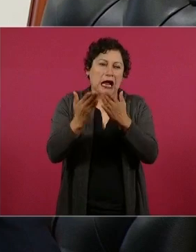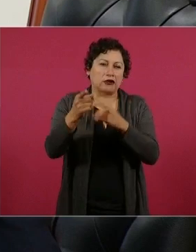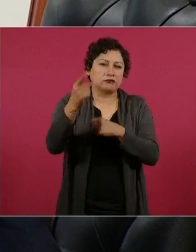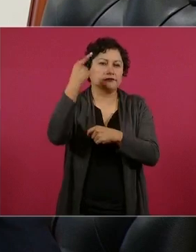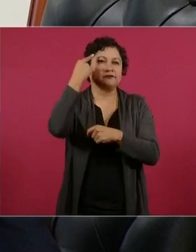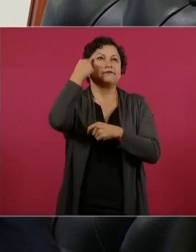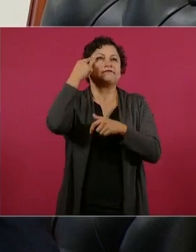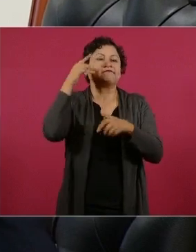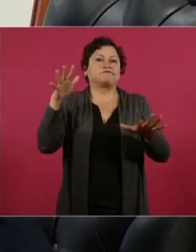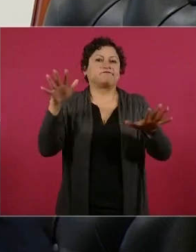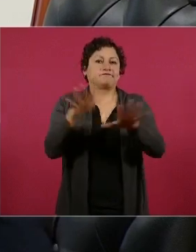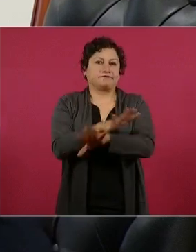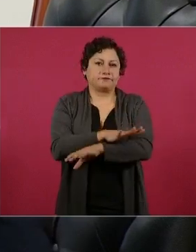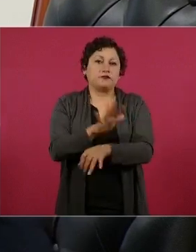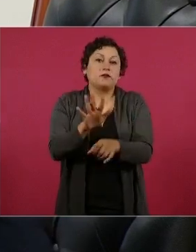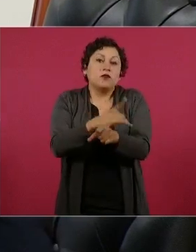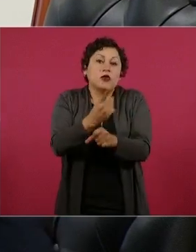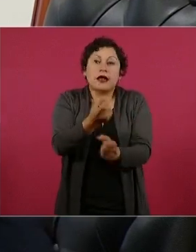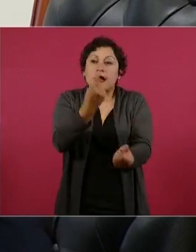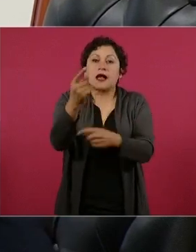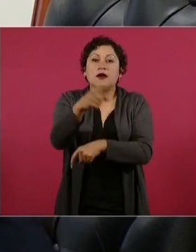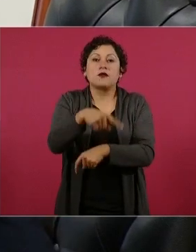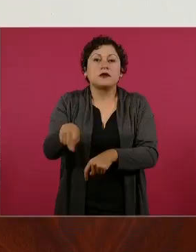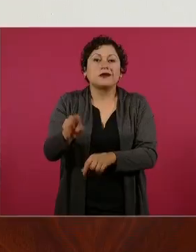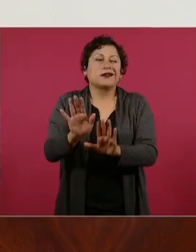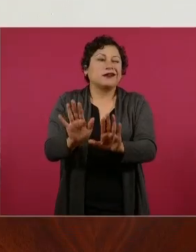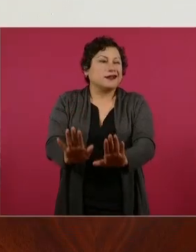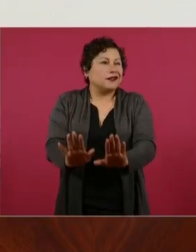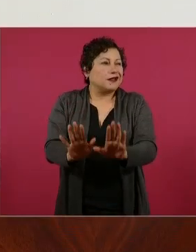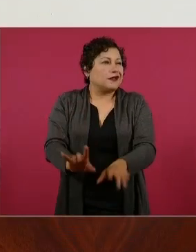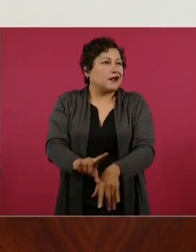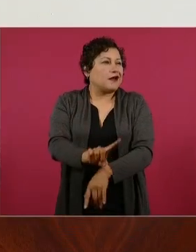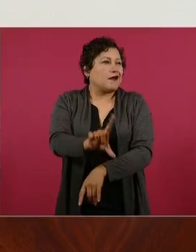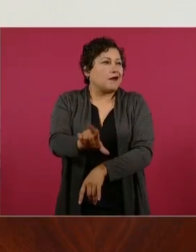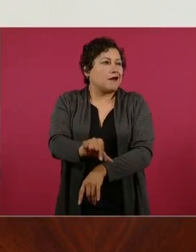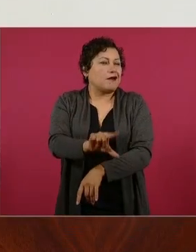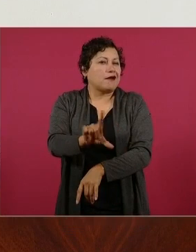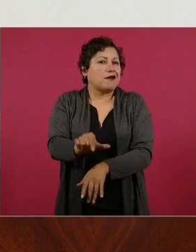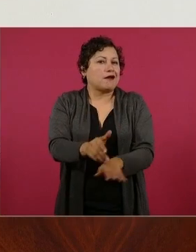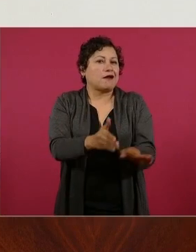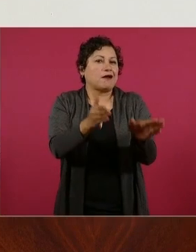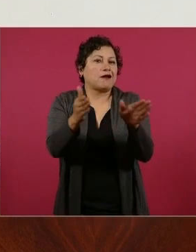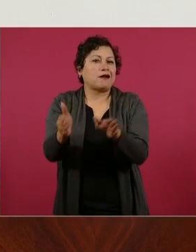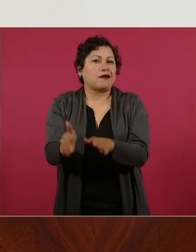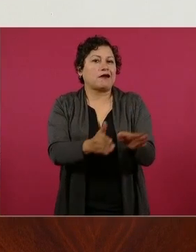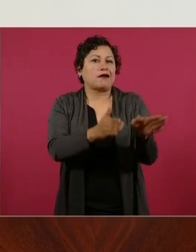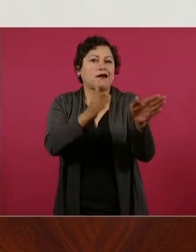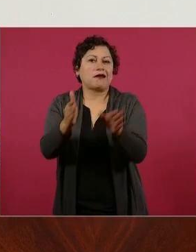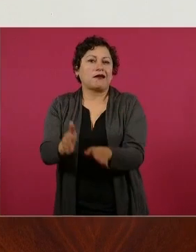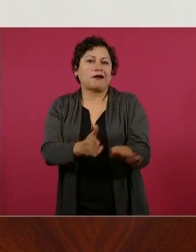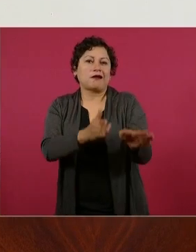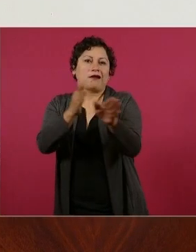estaban pensando que al término del gobierno, como ya me faltan menos de 2 meses, ya me